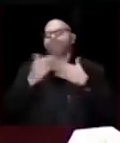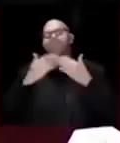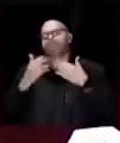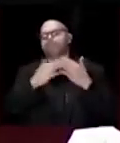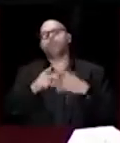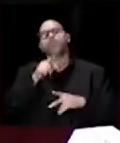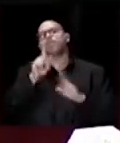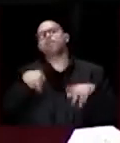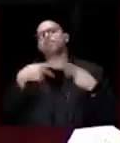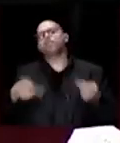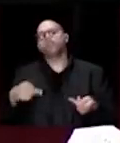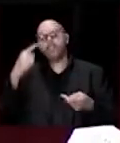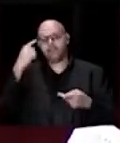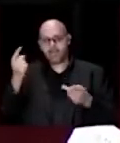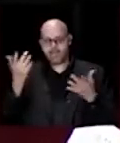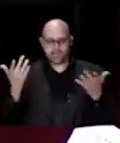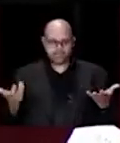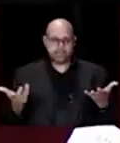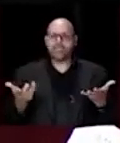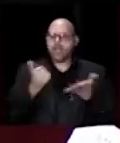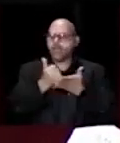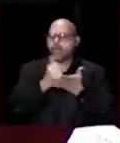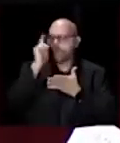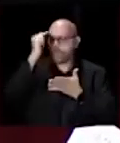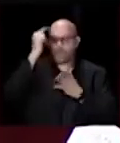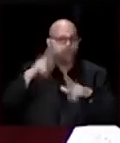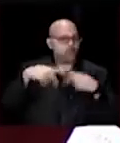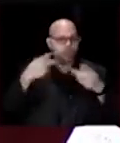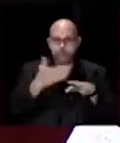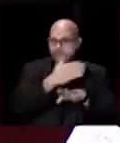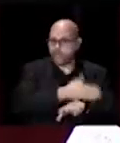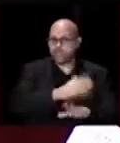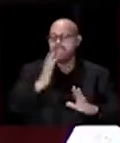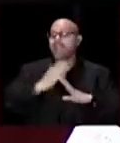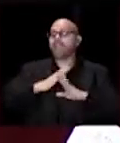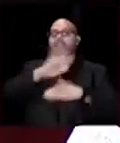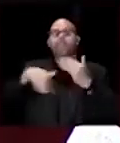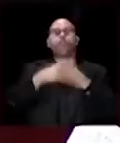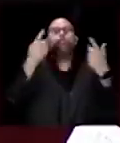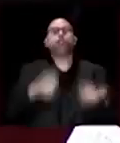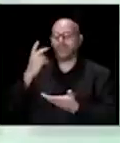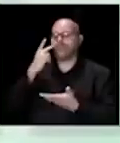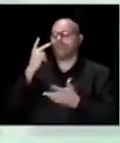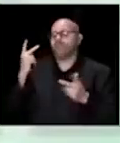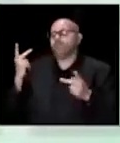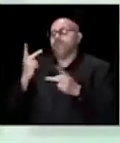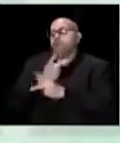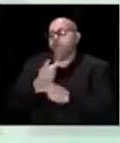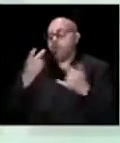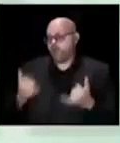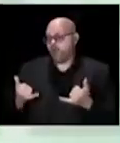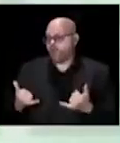Es verdad que a la gente que sabe que está atrás, cuando le da con hablar, le dan ataques de carraspera cuando mienten. Bueno, yo no me doy por aludido por